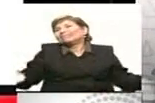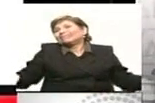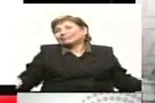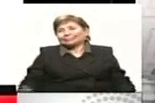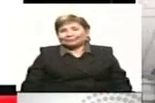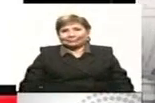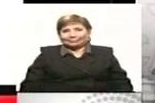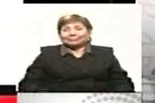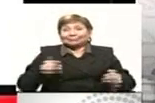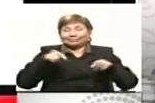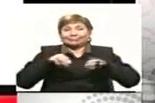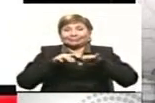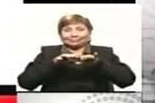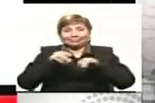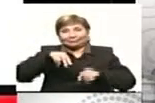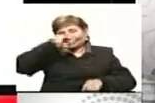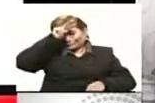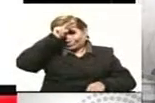los organismos